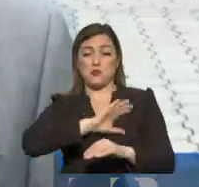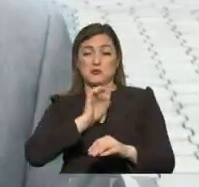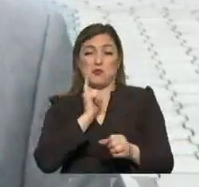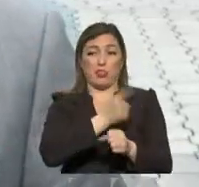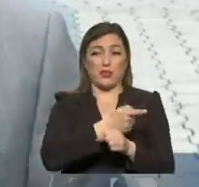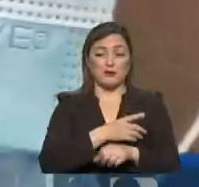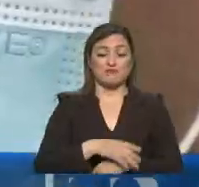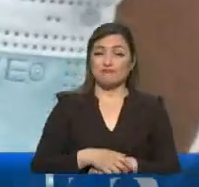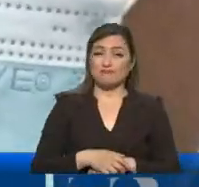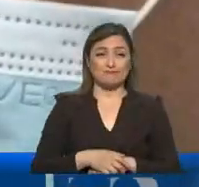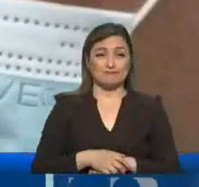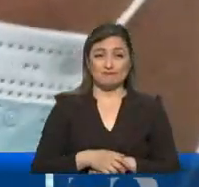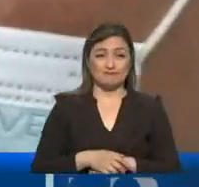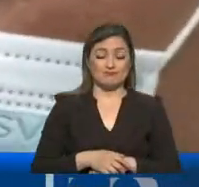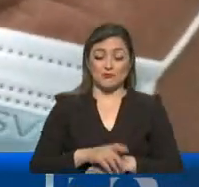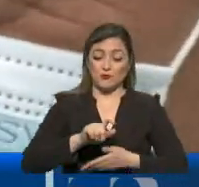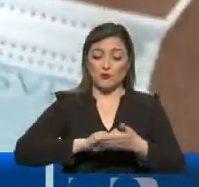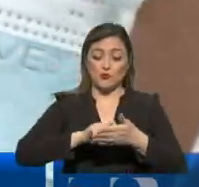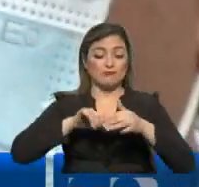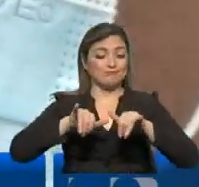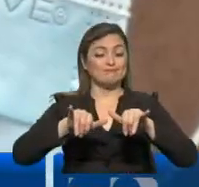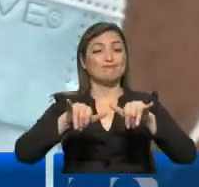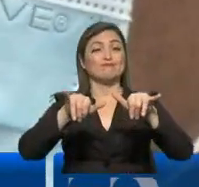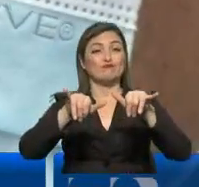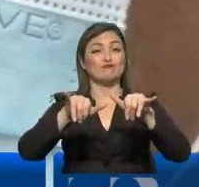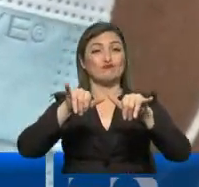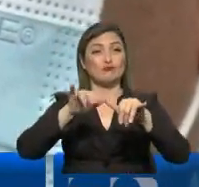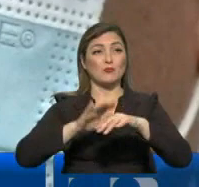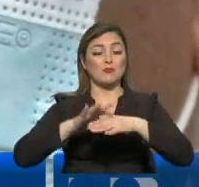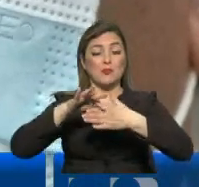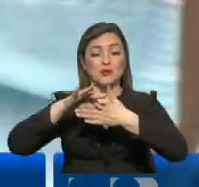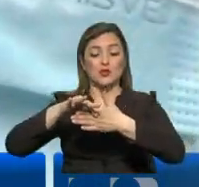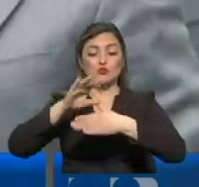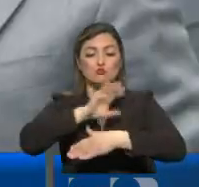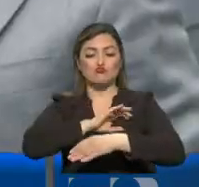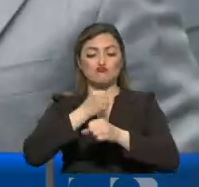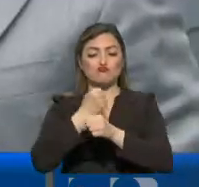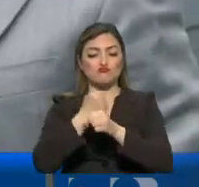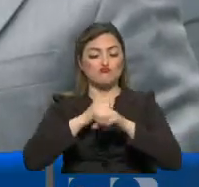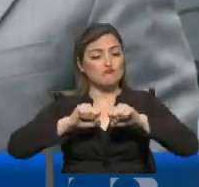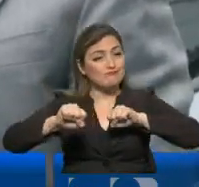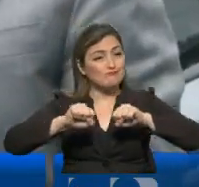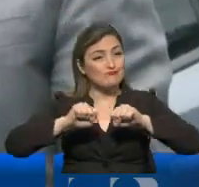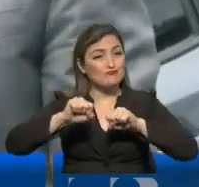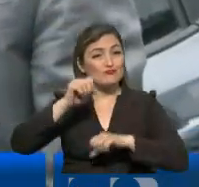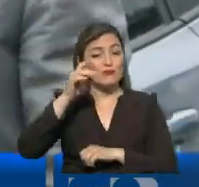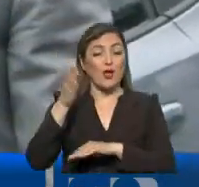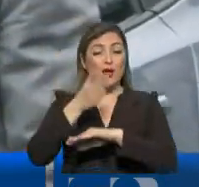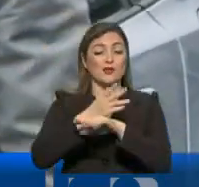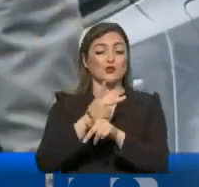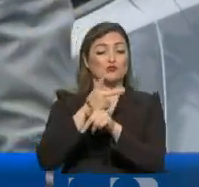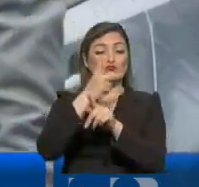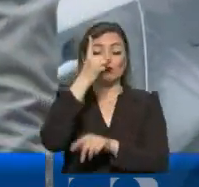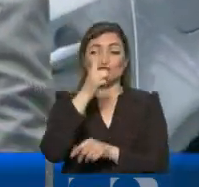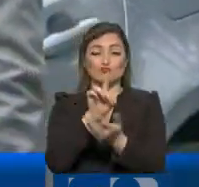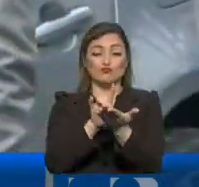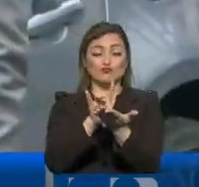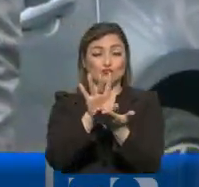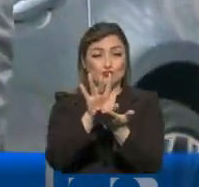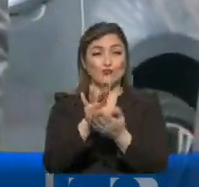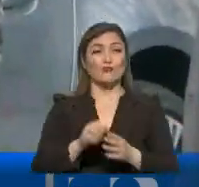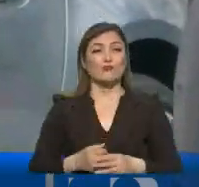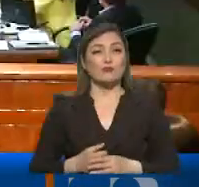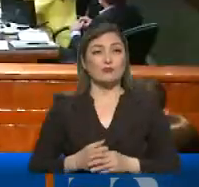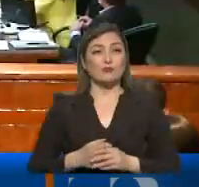Yunda deja claro que no parará de firmar contratos ni ejecutar los pendientes del municipio, pese a la decisión de sus concejales de removerlo del